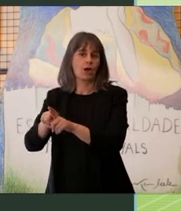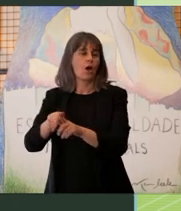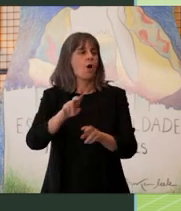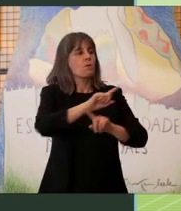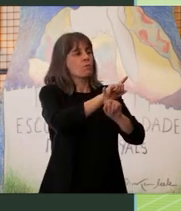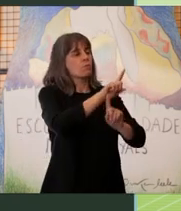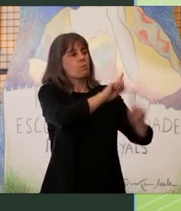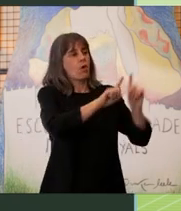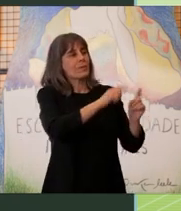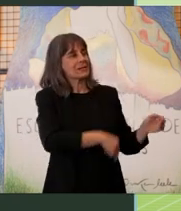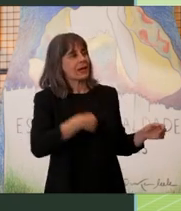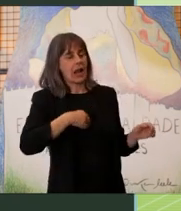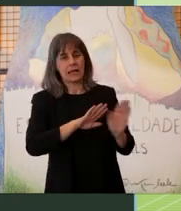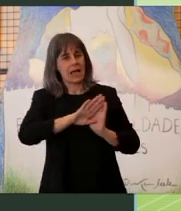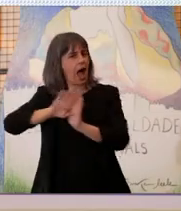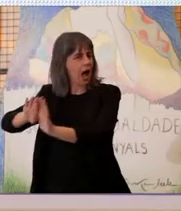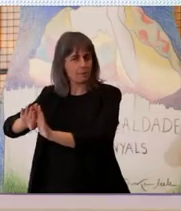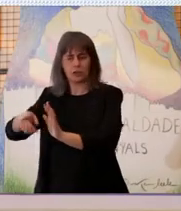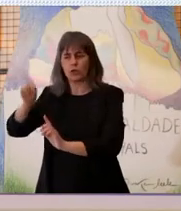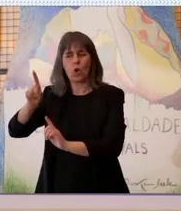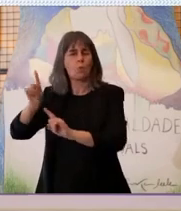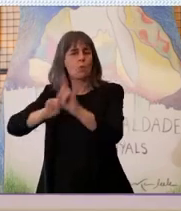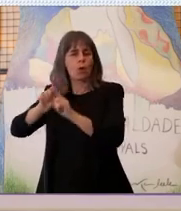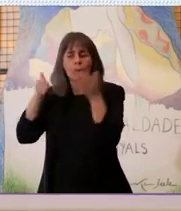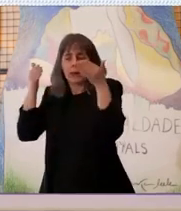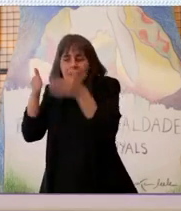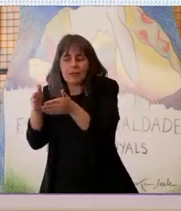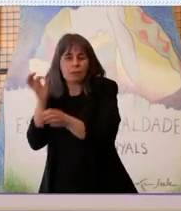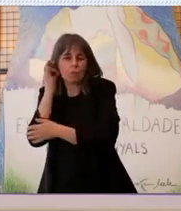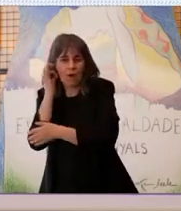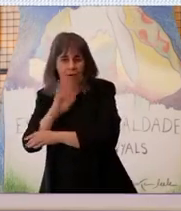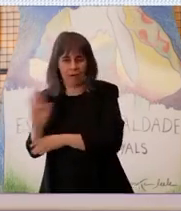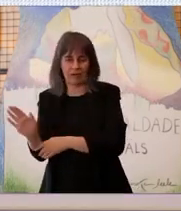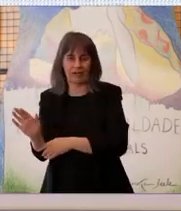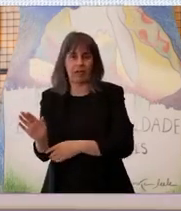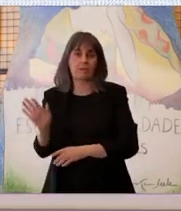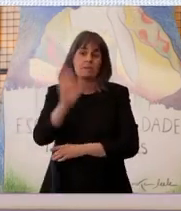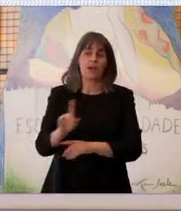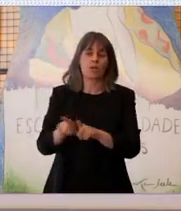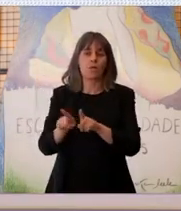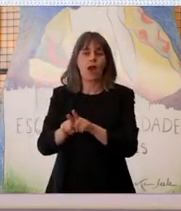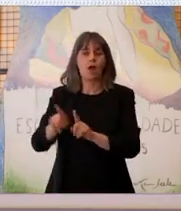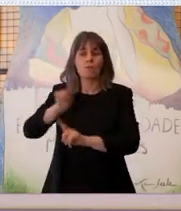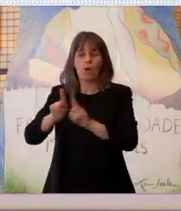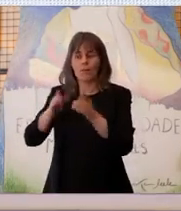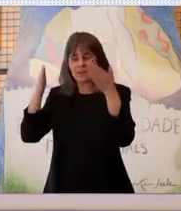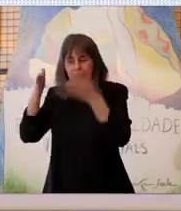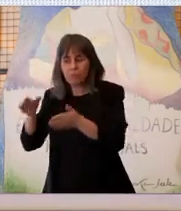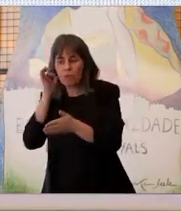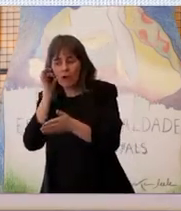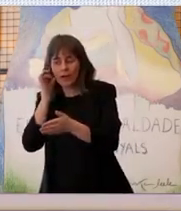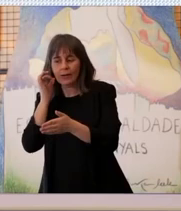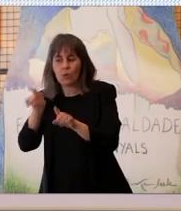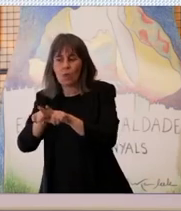generales Aparentemente Porque además no es cierto que los problemas relativos a las mujeres sean problemas aparte pero sí que